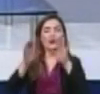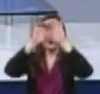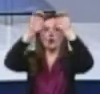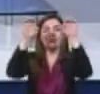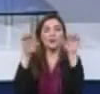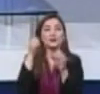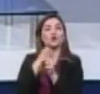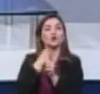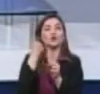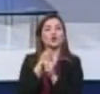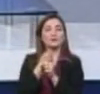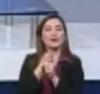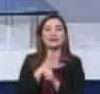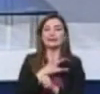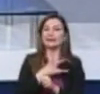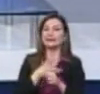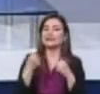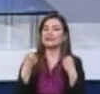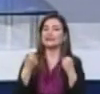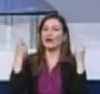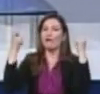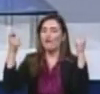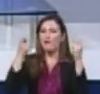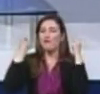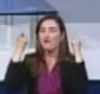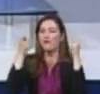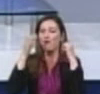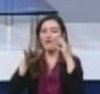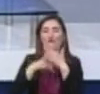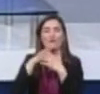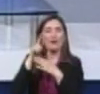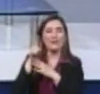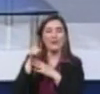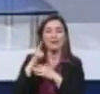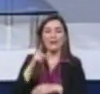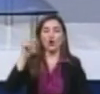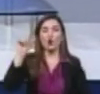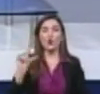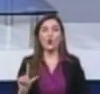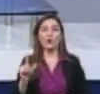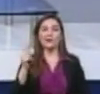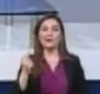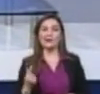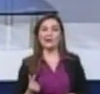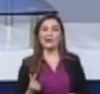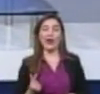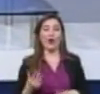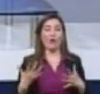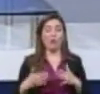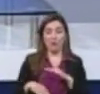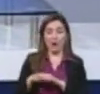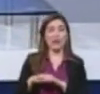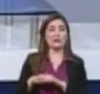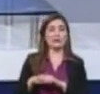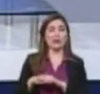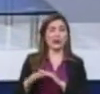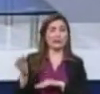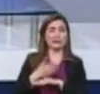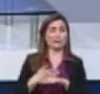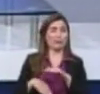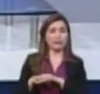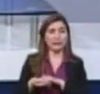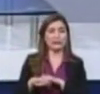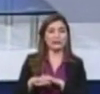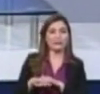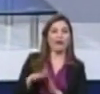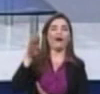Empresarios y trabajadores celebran la eliminación del techo de las utilidades para el sector privado. Ven además como un acierto la restitución